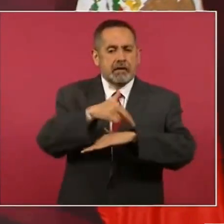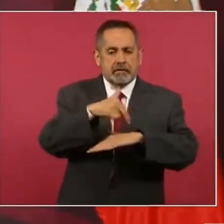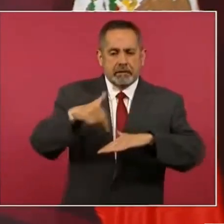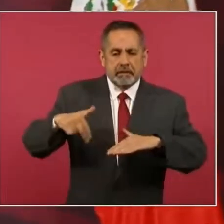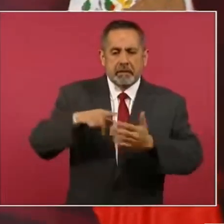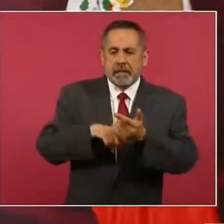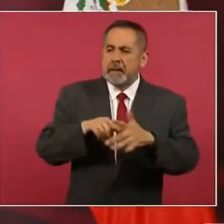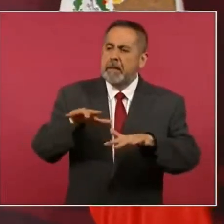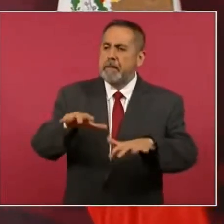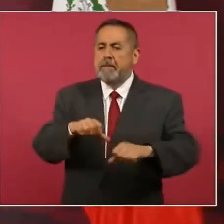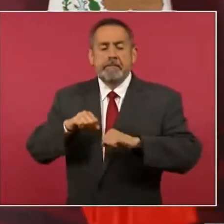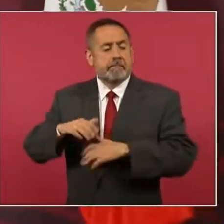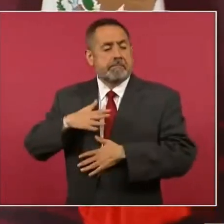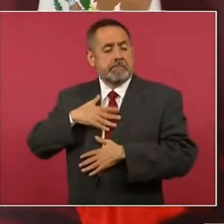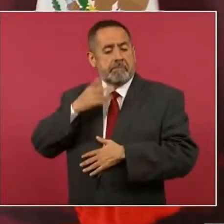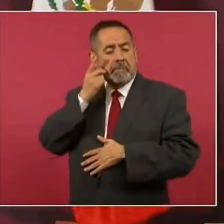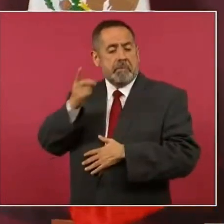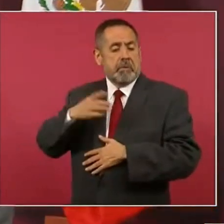de